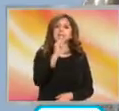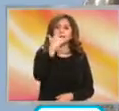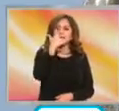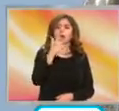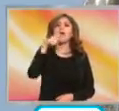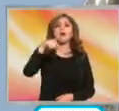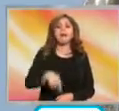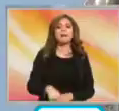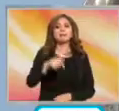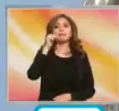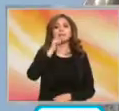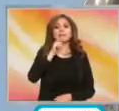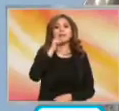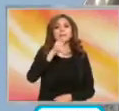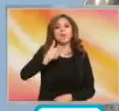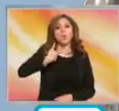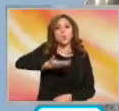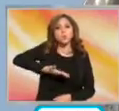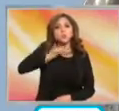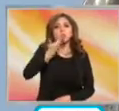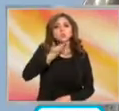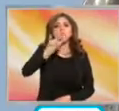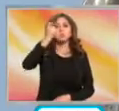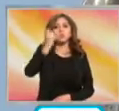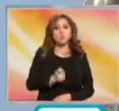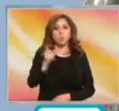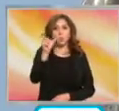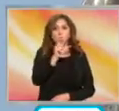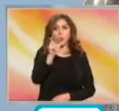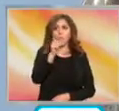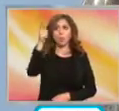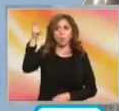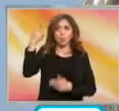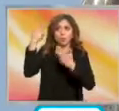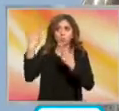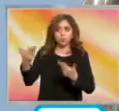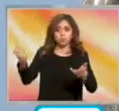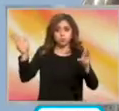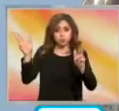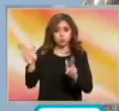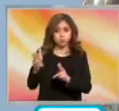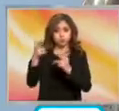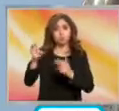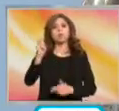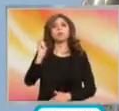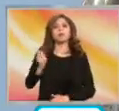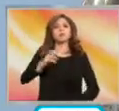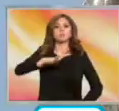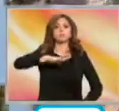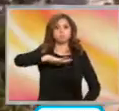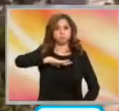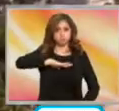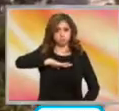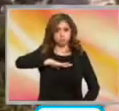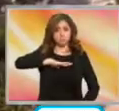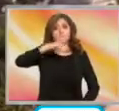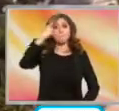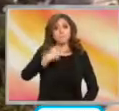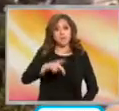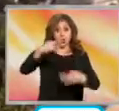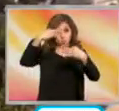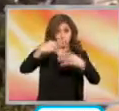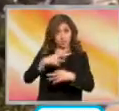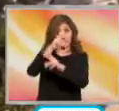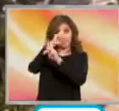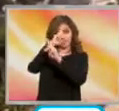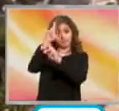estamos acostumbrados a saludar cuando aparece el himno nacional. La ley nos establece que la forma correcta de rendir honor